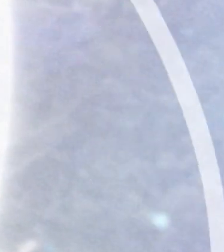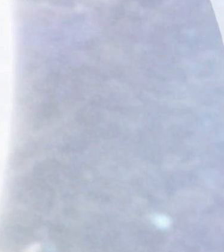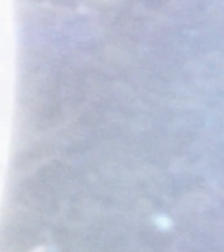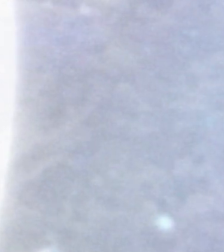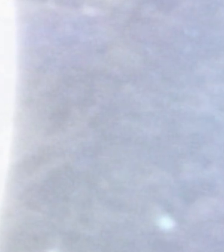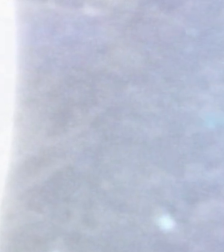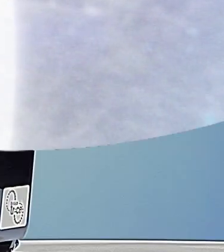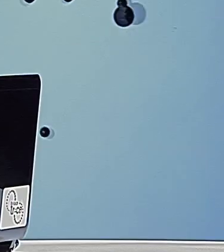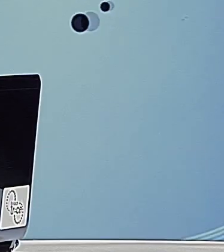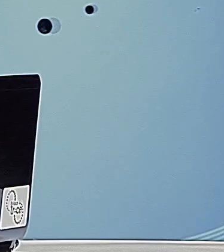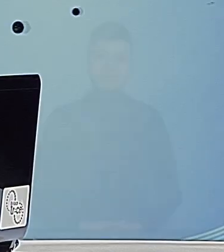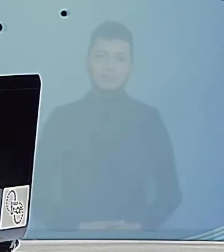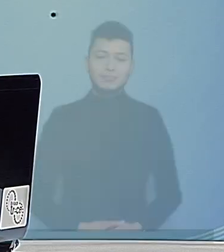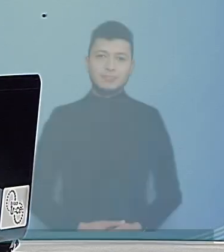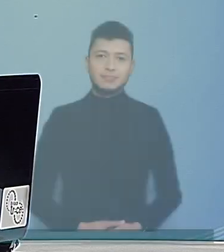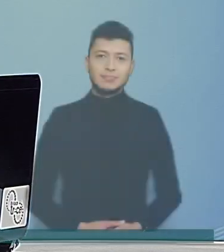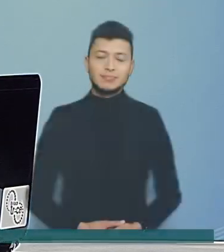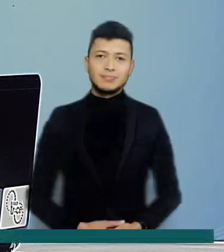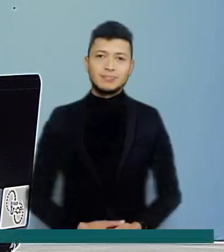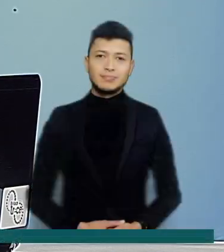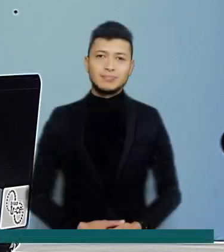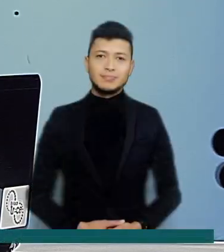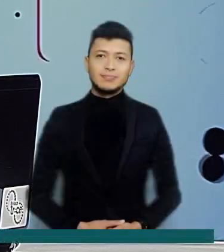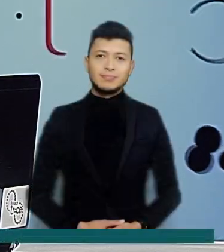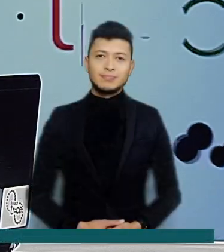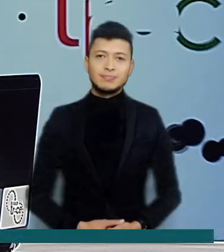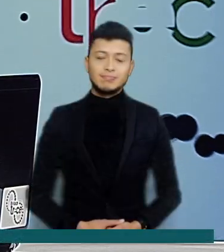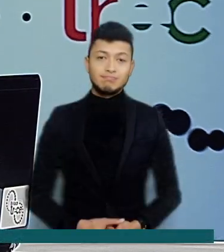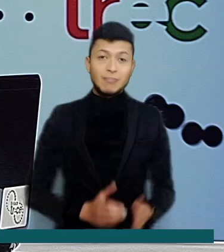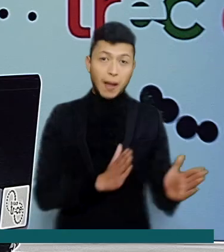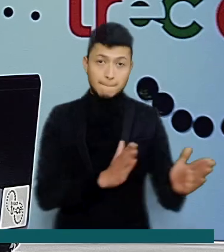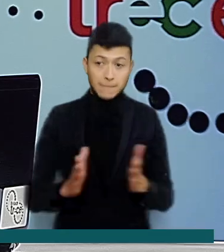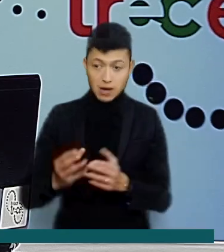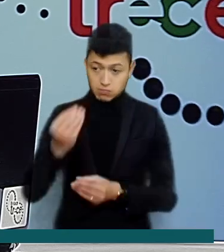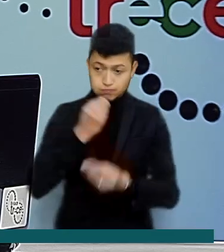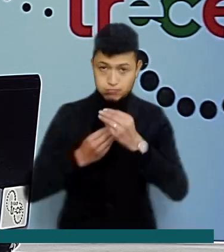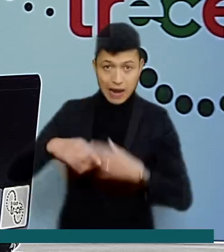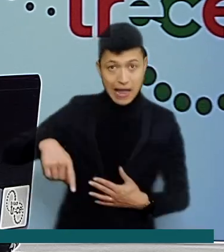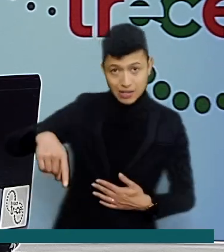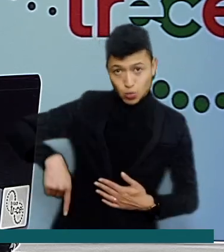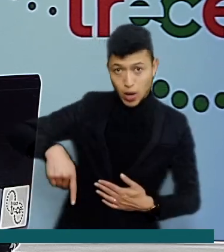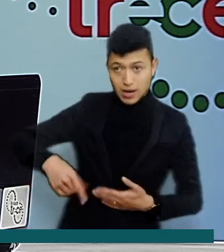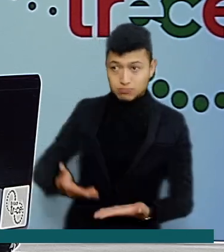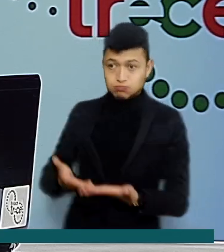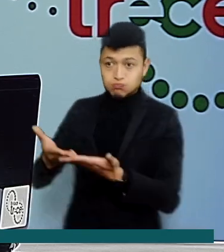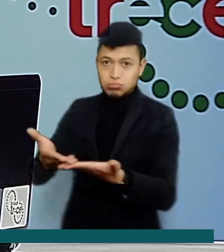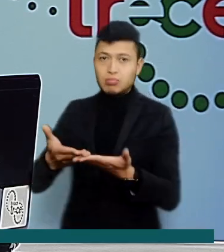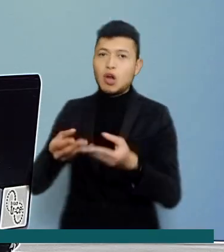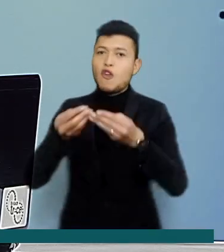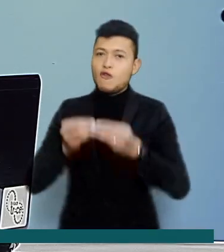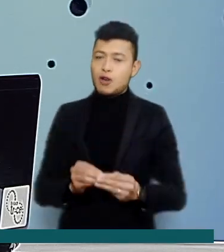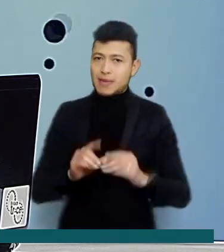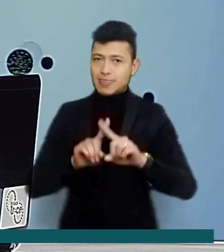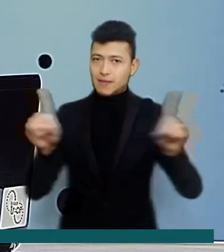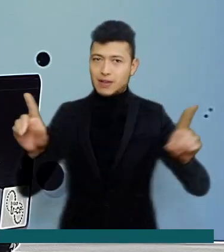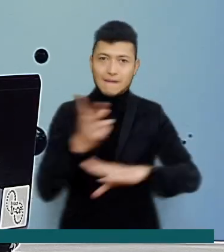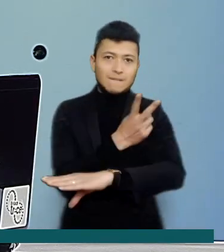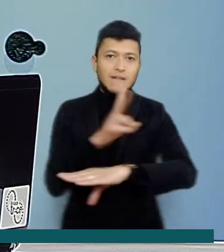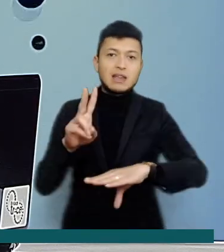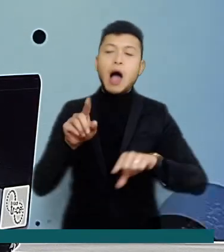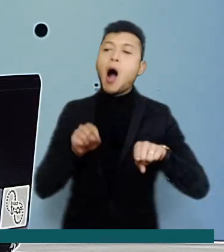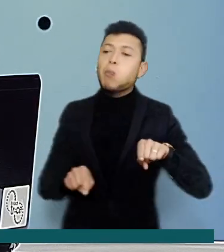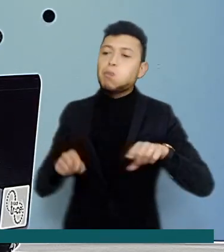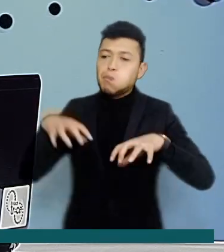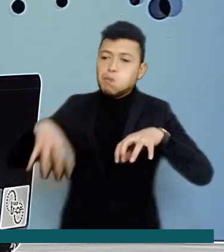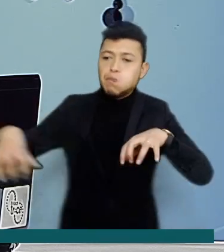Enlace 13, El de alimentación escolar tiene ahora una modalidad diferente en el departamento de Bichada porque serán las